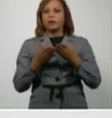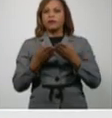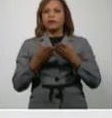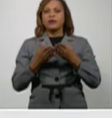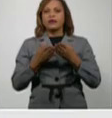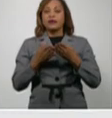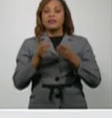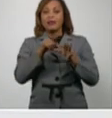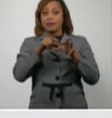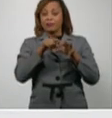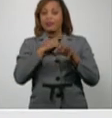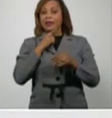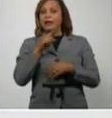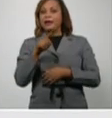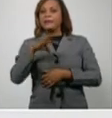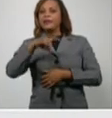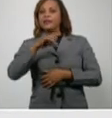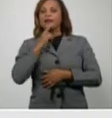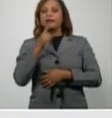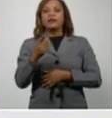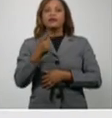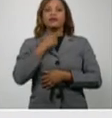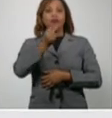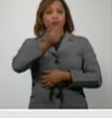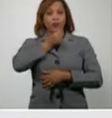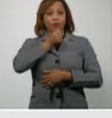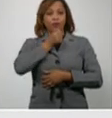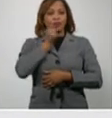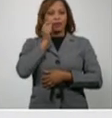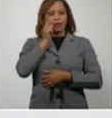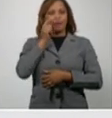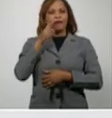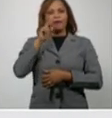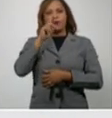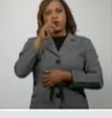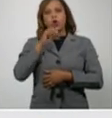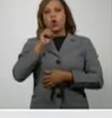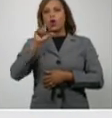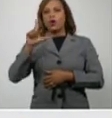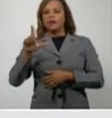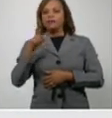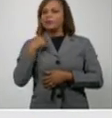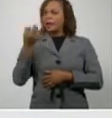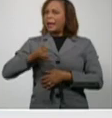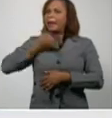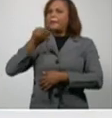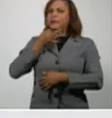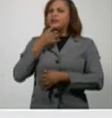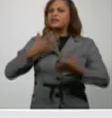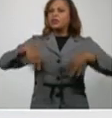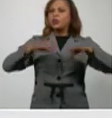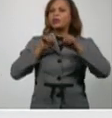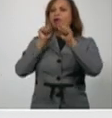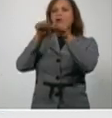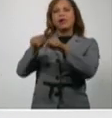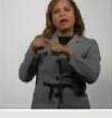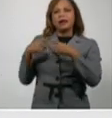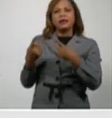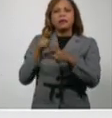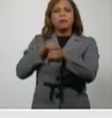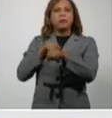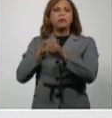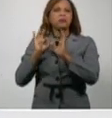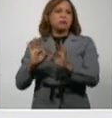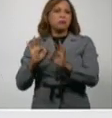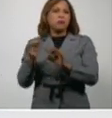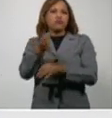territorio Pinero nuestro querido colega Noel Otaño. Noel, cuéntanos, ¿cuál es la situación epidemiológica en estos momentos en el